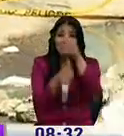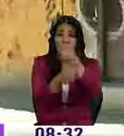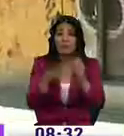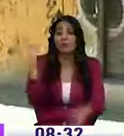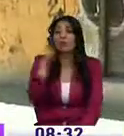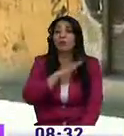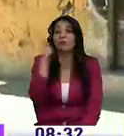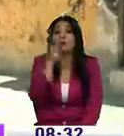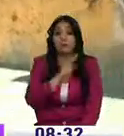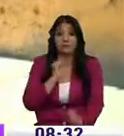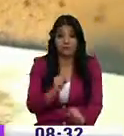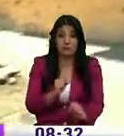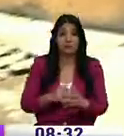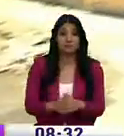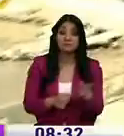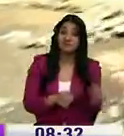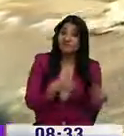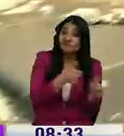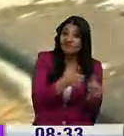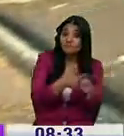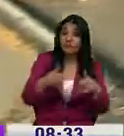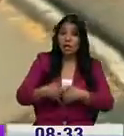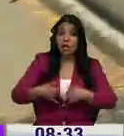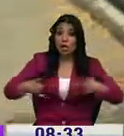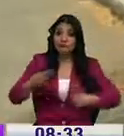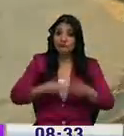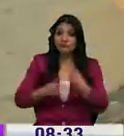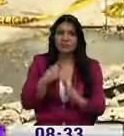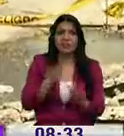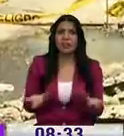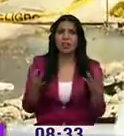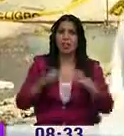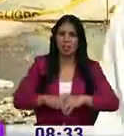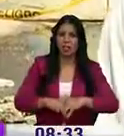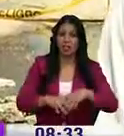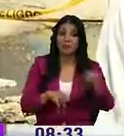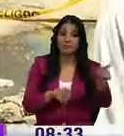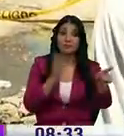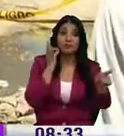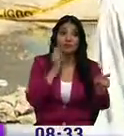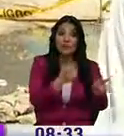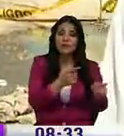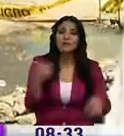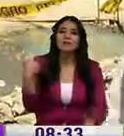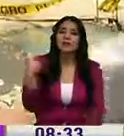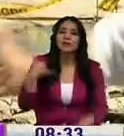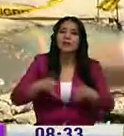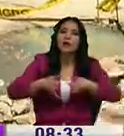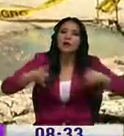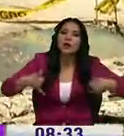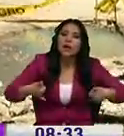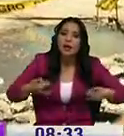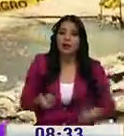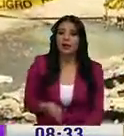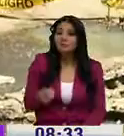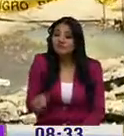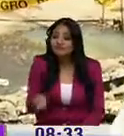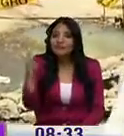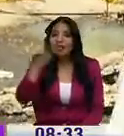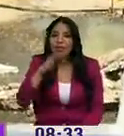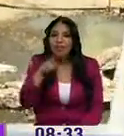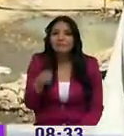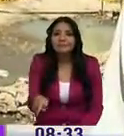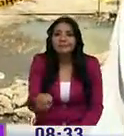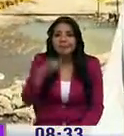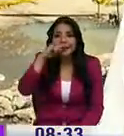así. Además, un local comercial también se ha visto afectado. Inclusive la vecina tiene aquí un local y aquí al ladito tiene